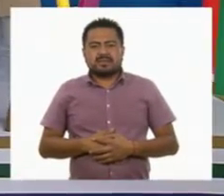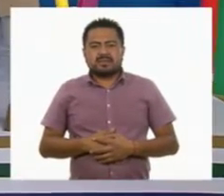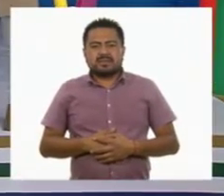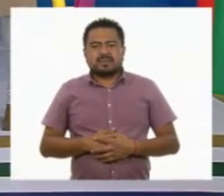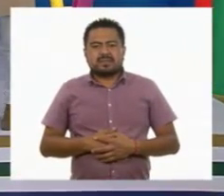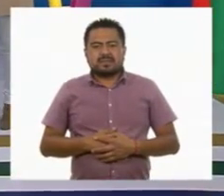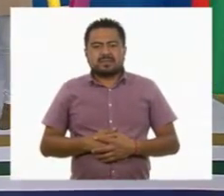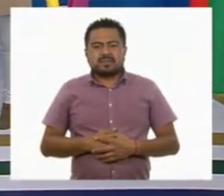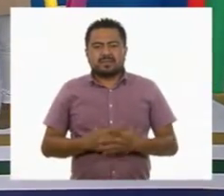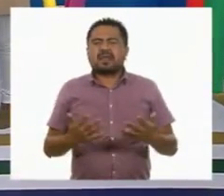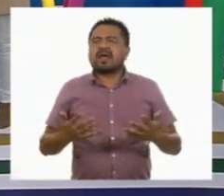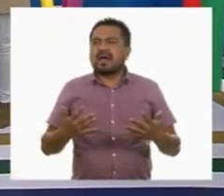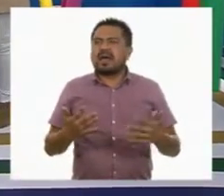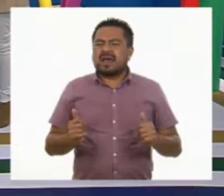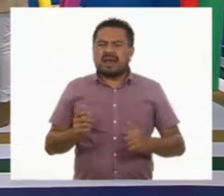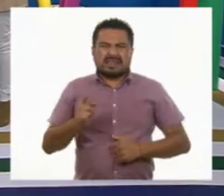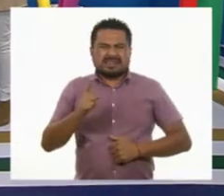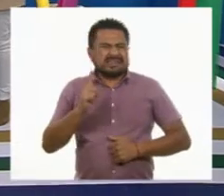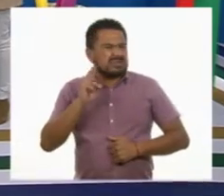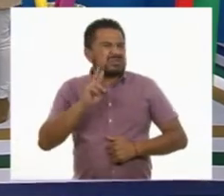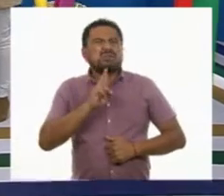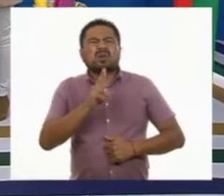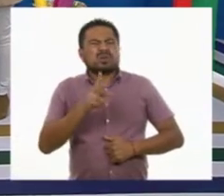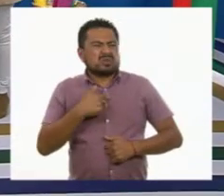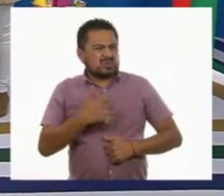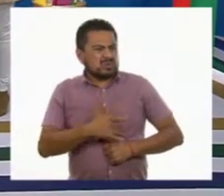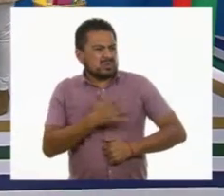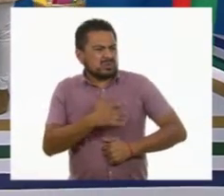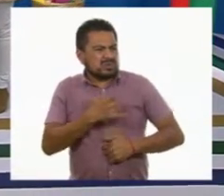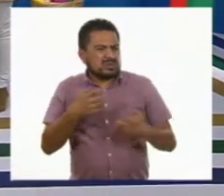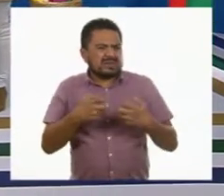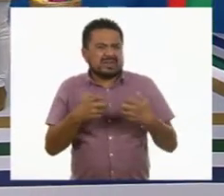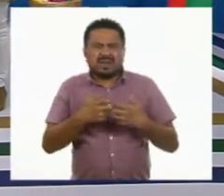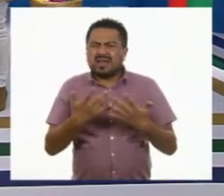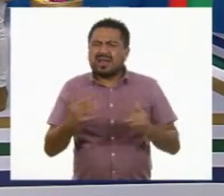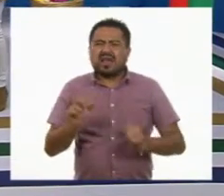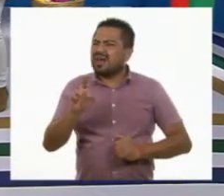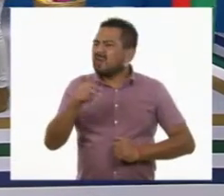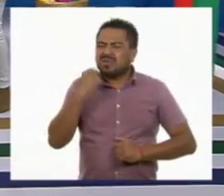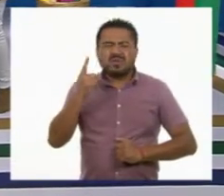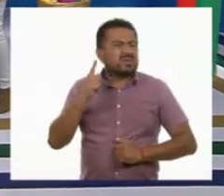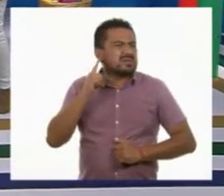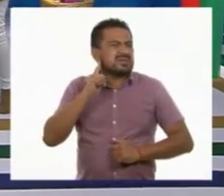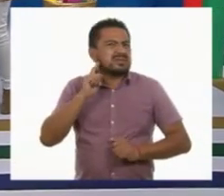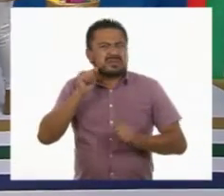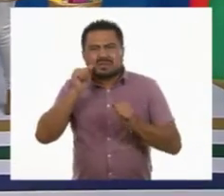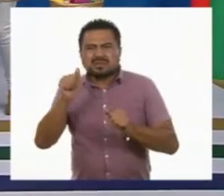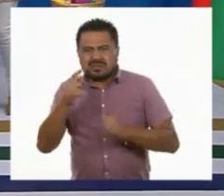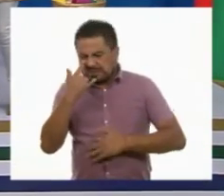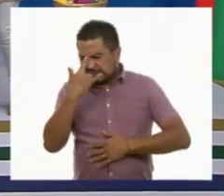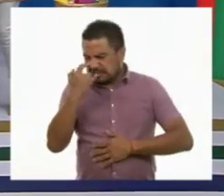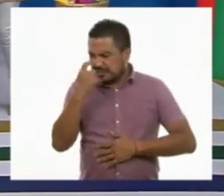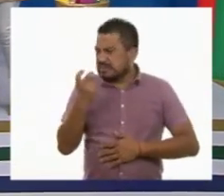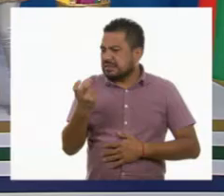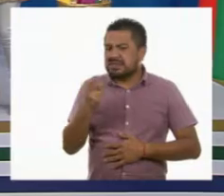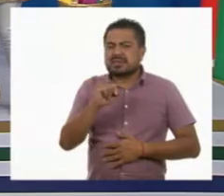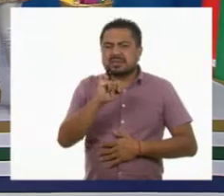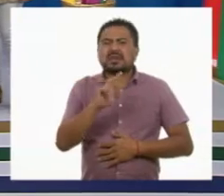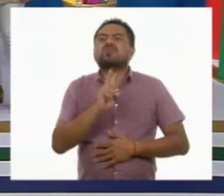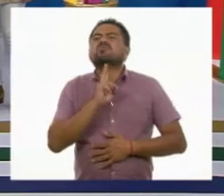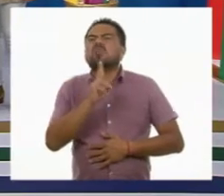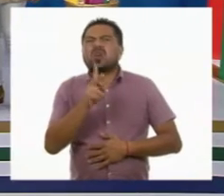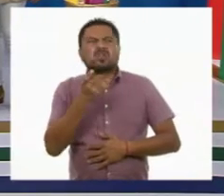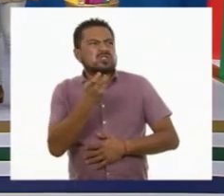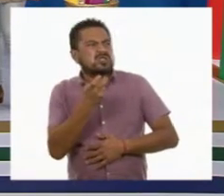No, ya, me choca esa voz, me pone muy nerviosa, ya no quiero. Está muy raro esto, y esa voz sí.